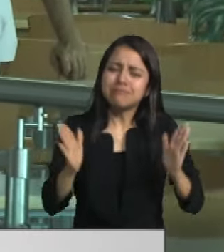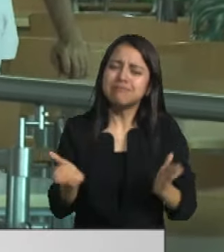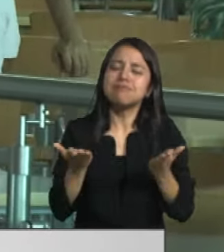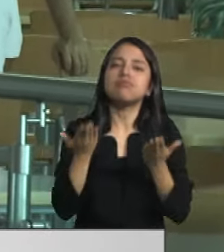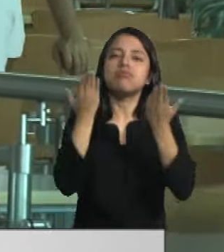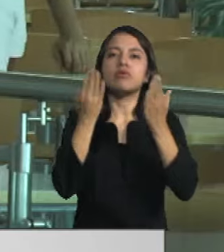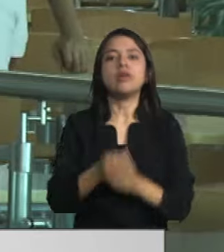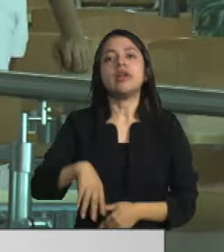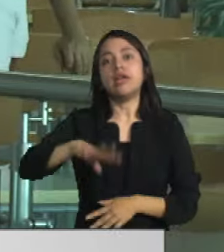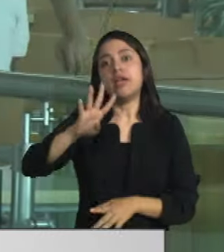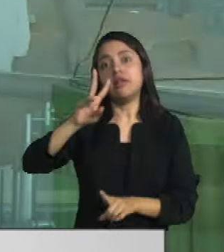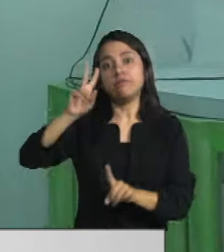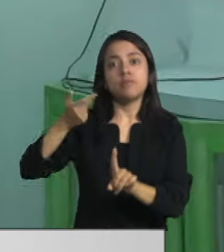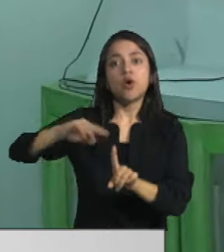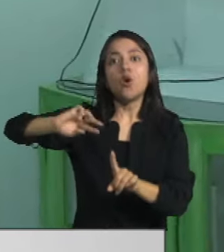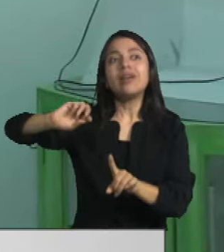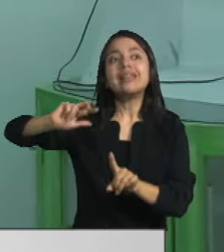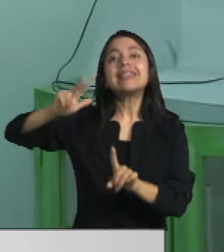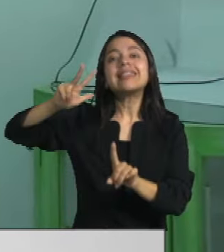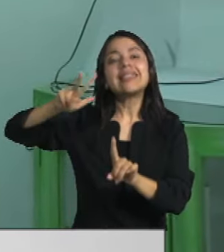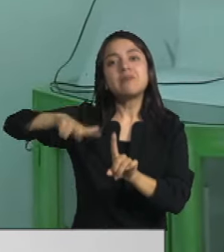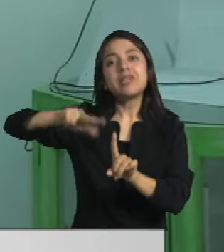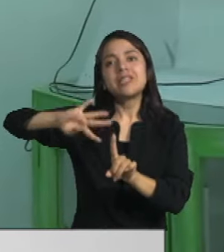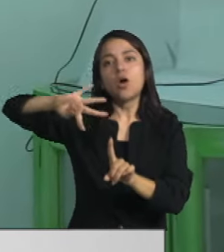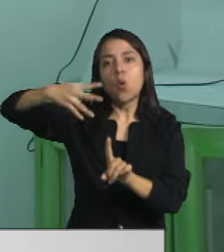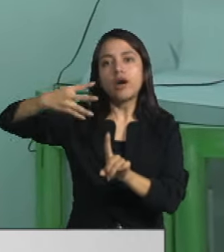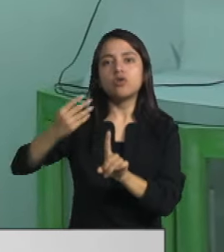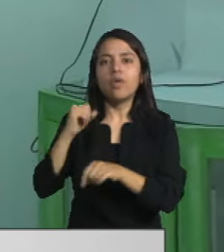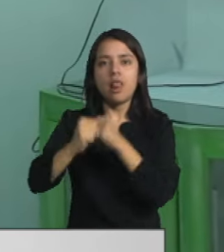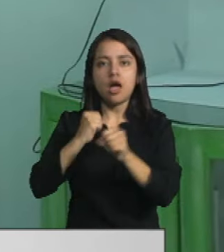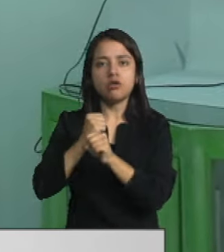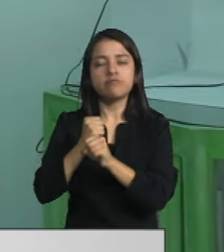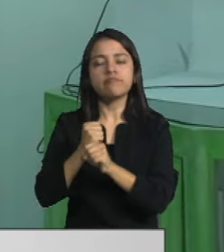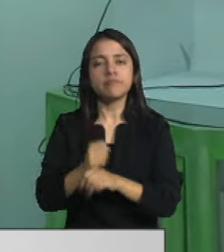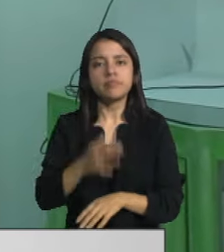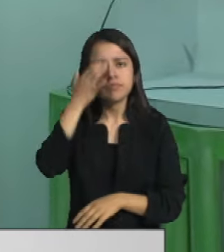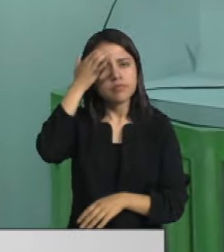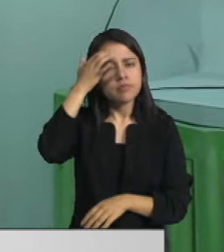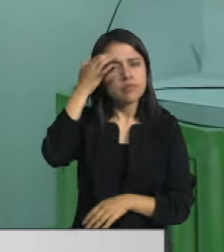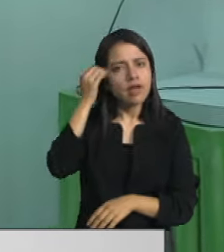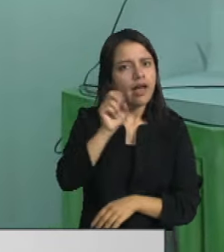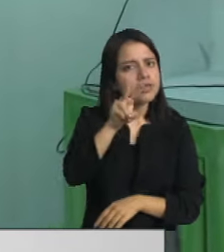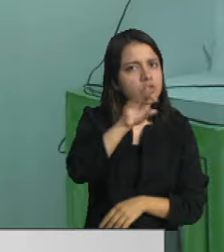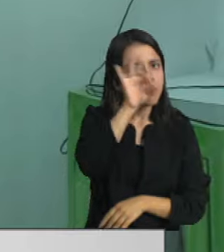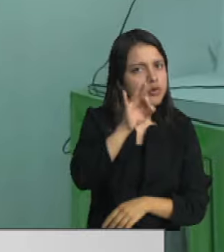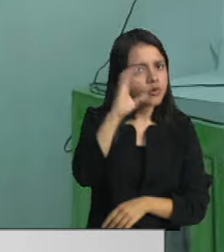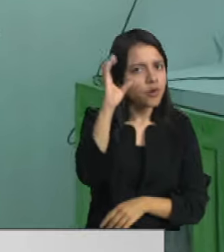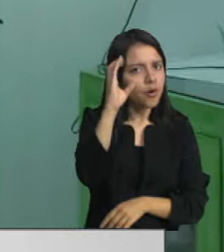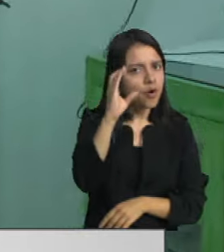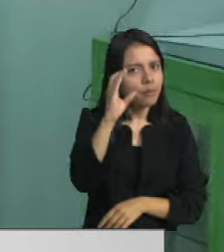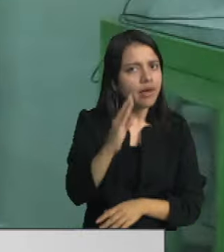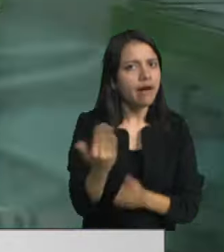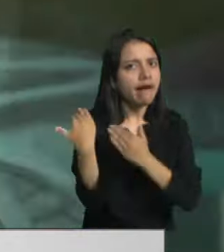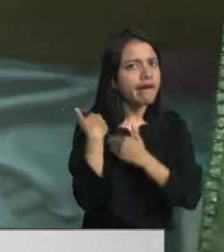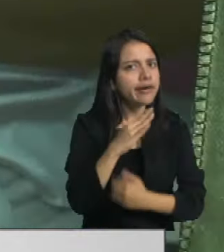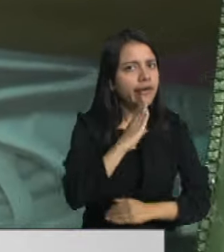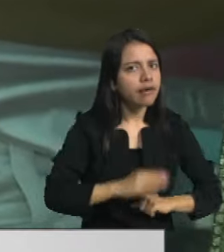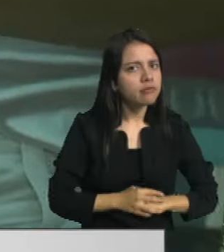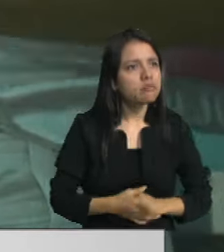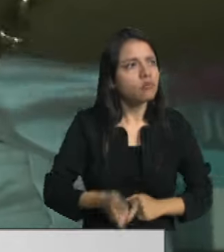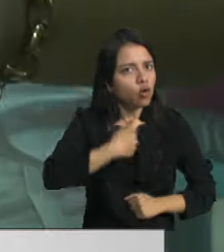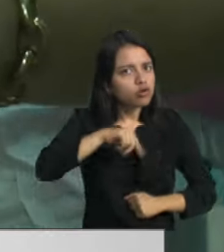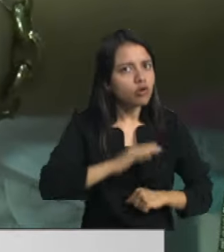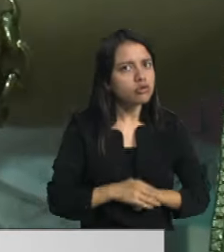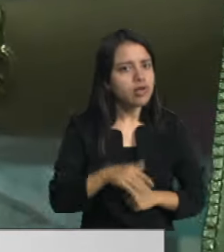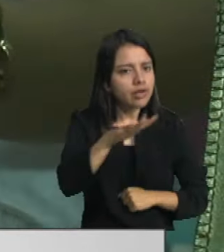de lo que no hemos logrado. Vale la pena decir que en Colombia más o menos el 7% de las ventas constituyen a Santander, y por esto vamos